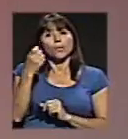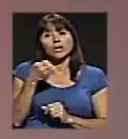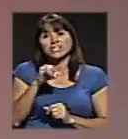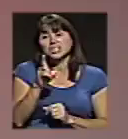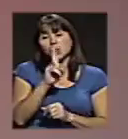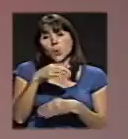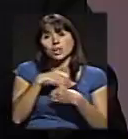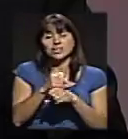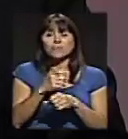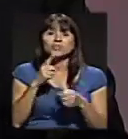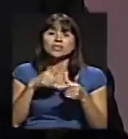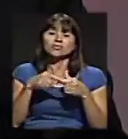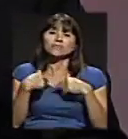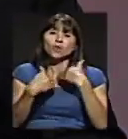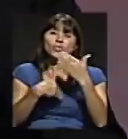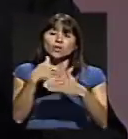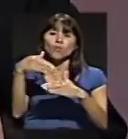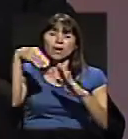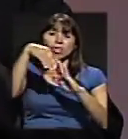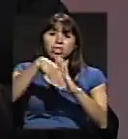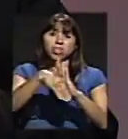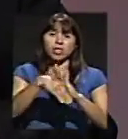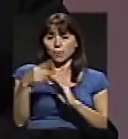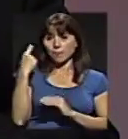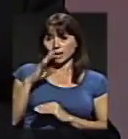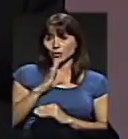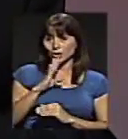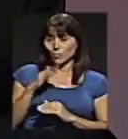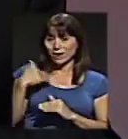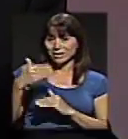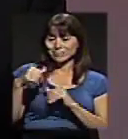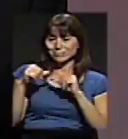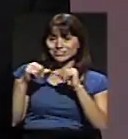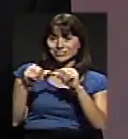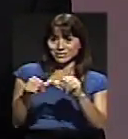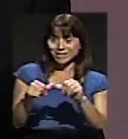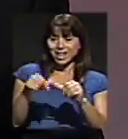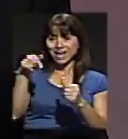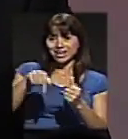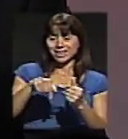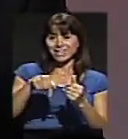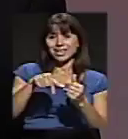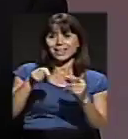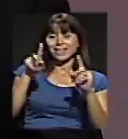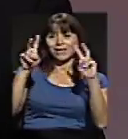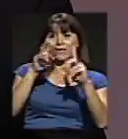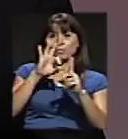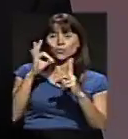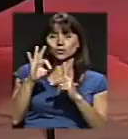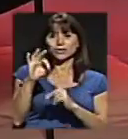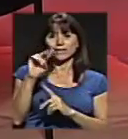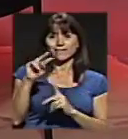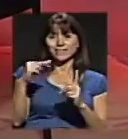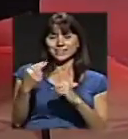este país. Para continuar conversando de esto, volvemos dentro de unos minutos aquí en su programa Puntos de Vista.